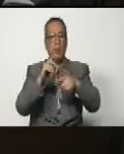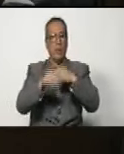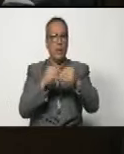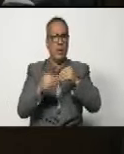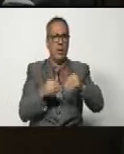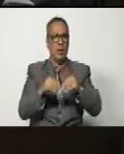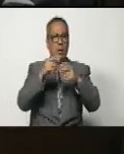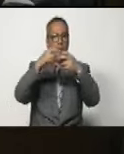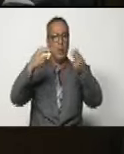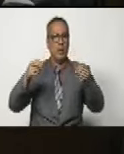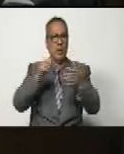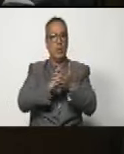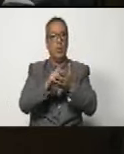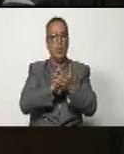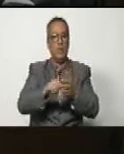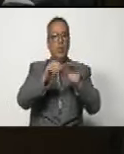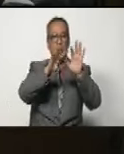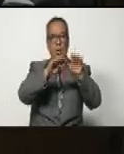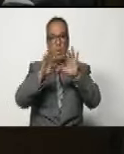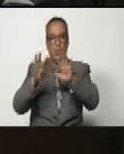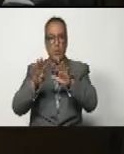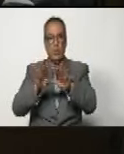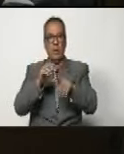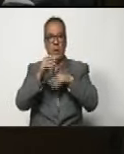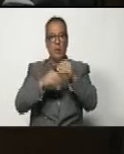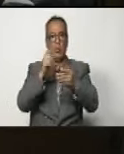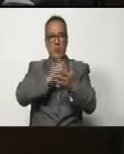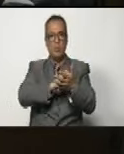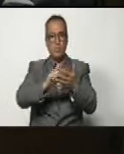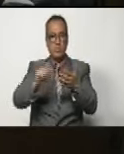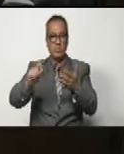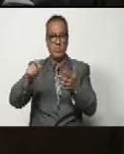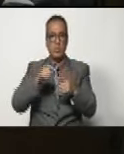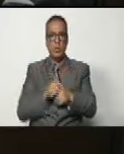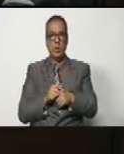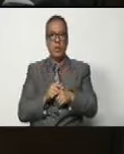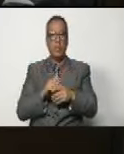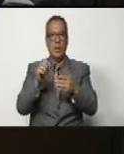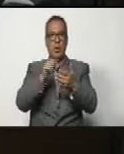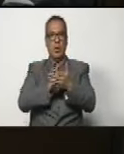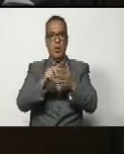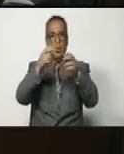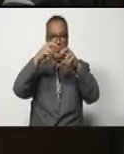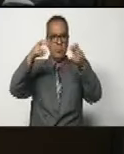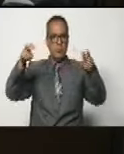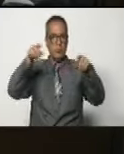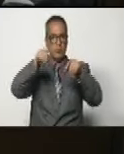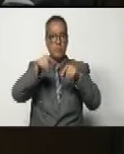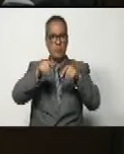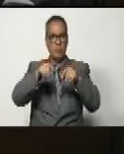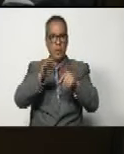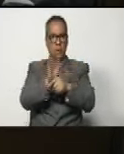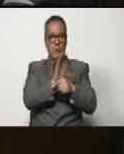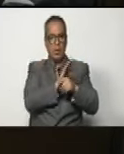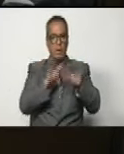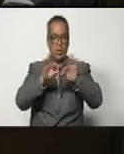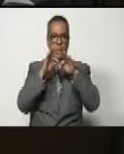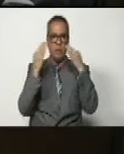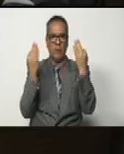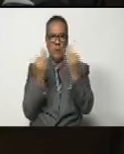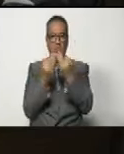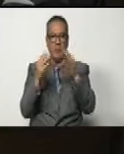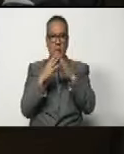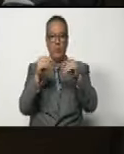denominación del epígrafe del artículo 99, el cual queda redactado en los siguientes términos. Epígrafe. Protección familiar. Es